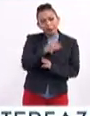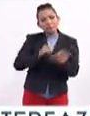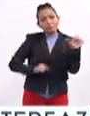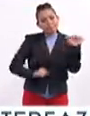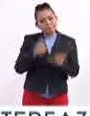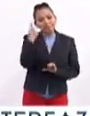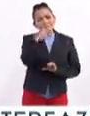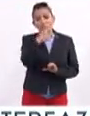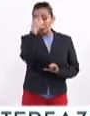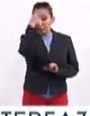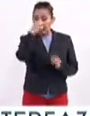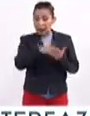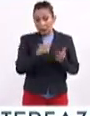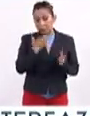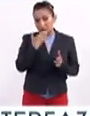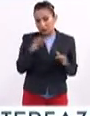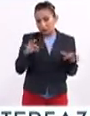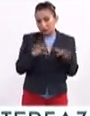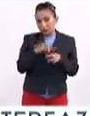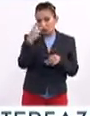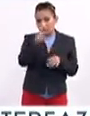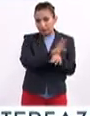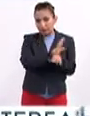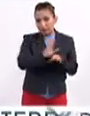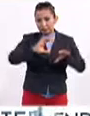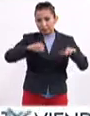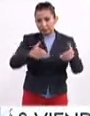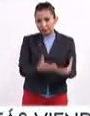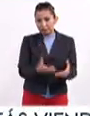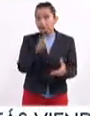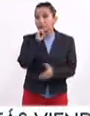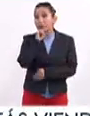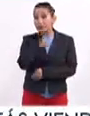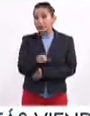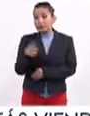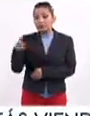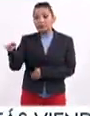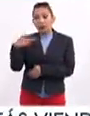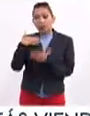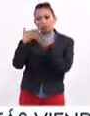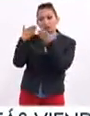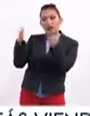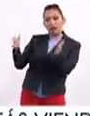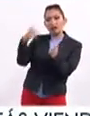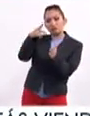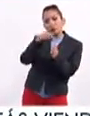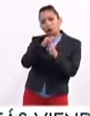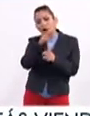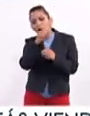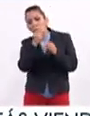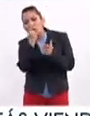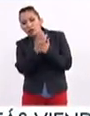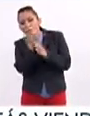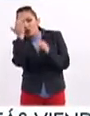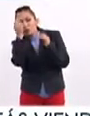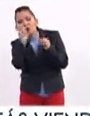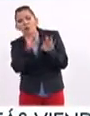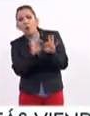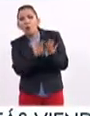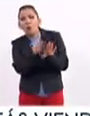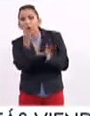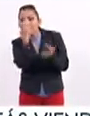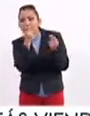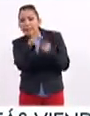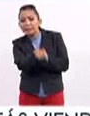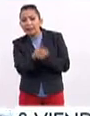actuar de acuerdo a lo que consideren oportuno para el bienestar común. Al mismo tiempo, nos abre las puertas a su sistema único de conocimiento.